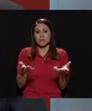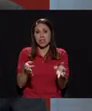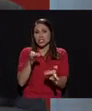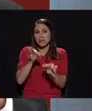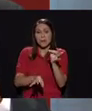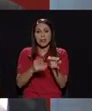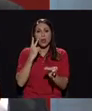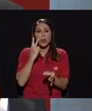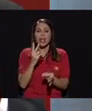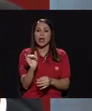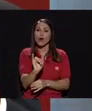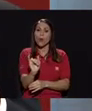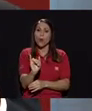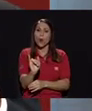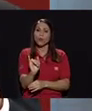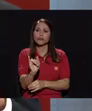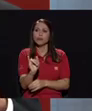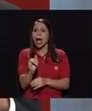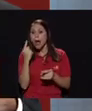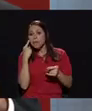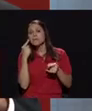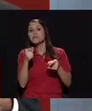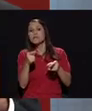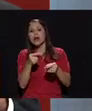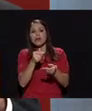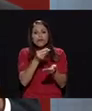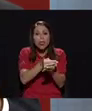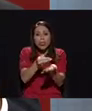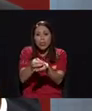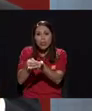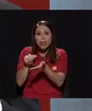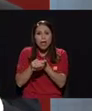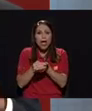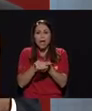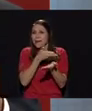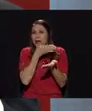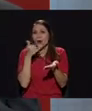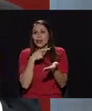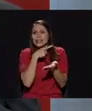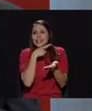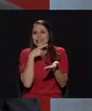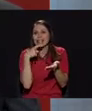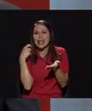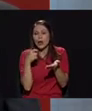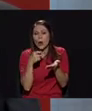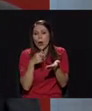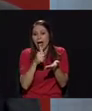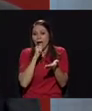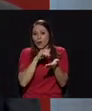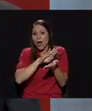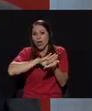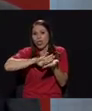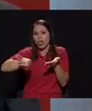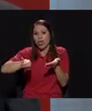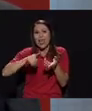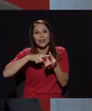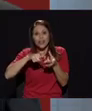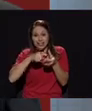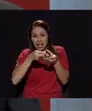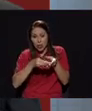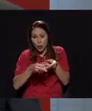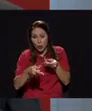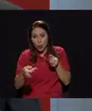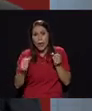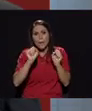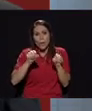y simplemente lo veían como un espacio de tierra en donde si lo secaban o si lo eliminaban el humedal podrían